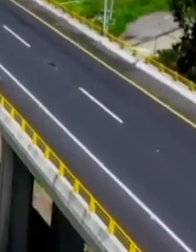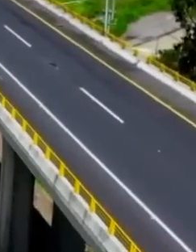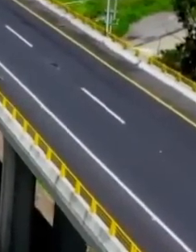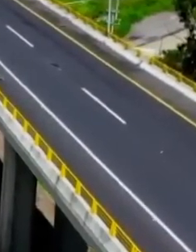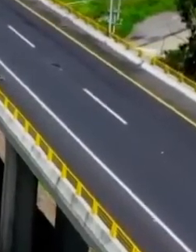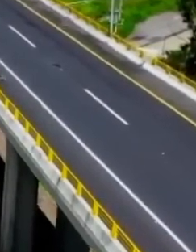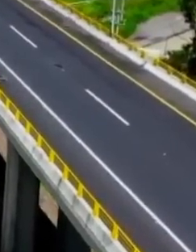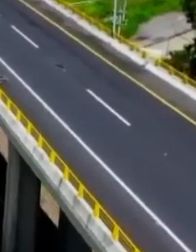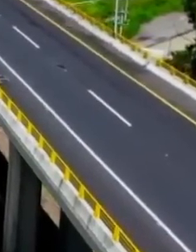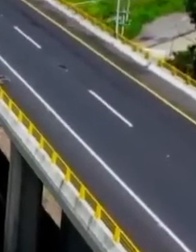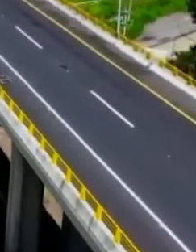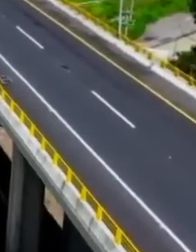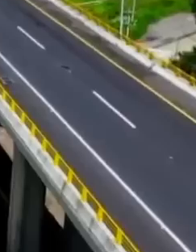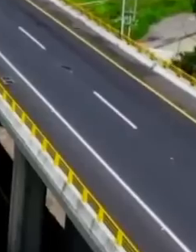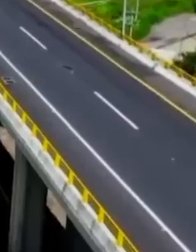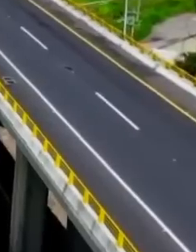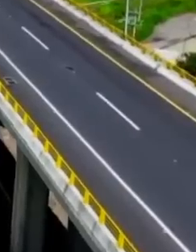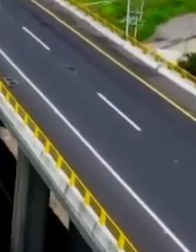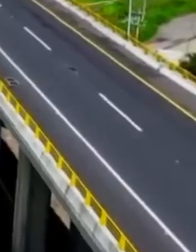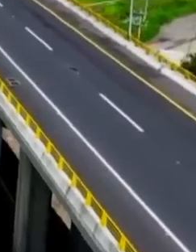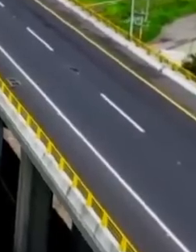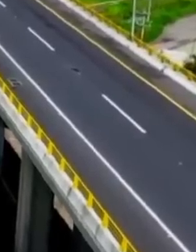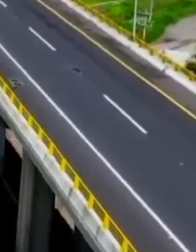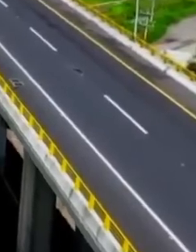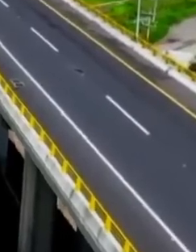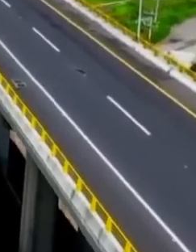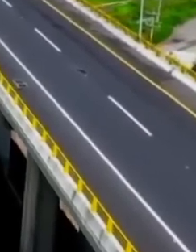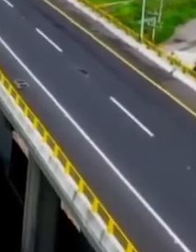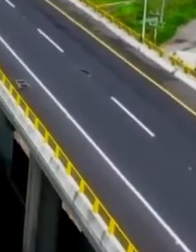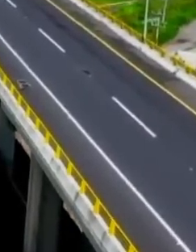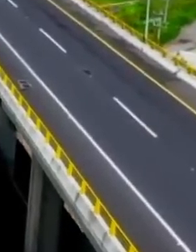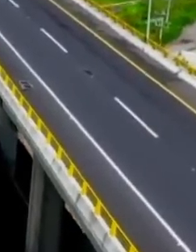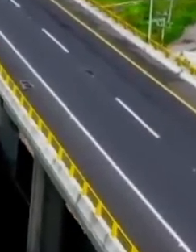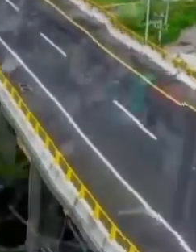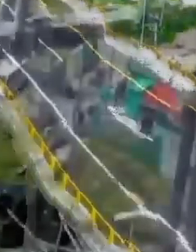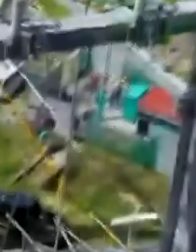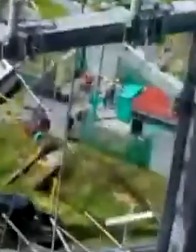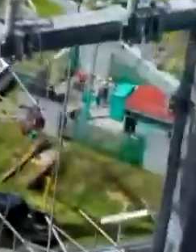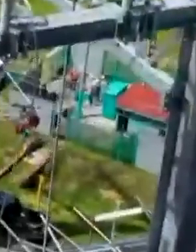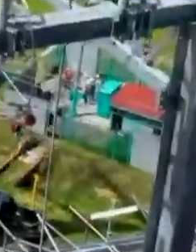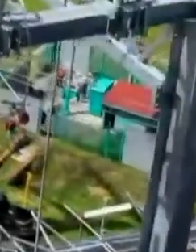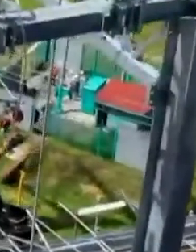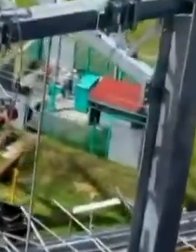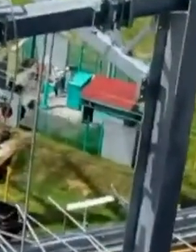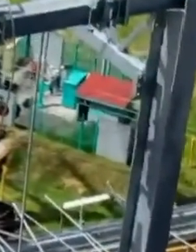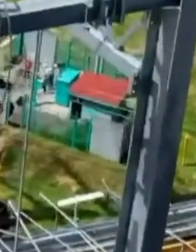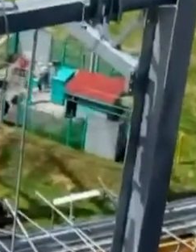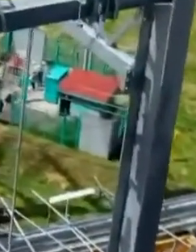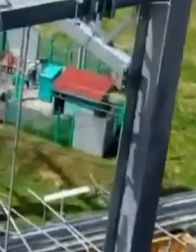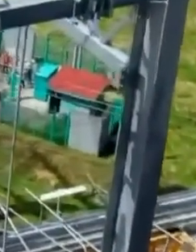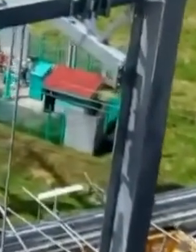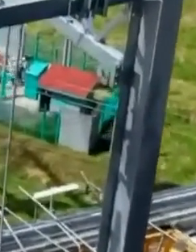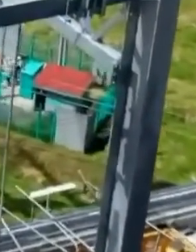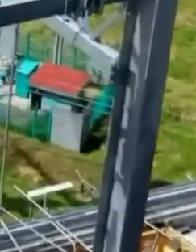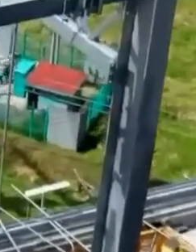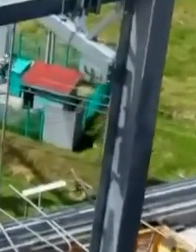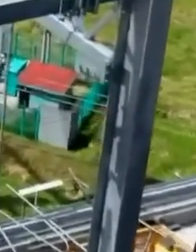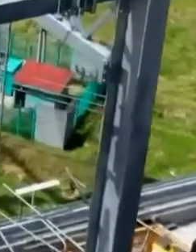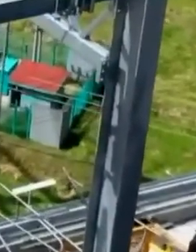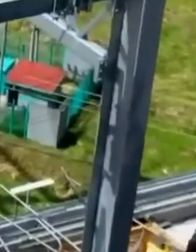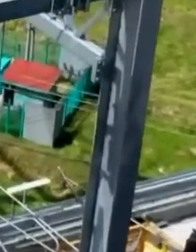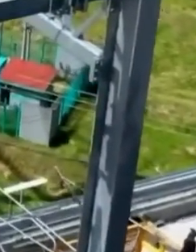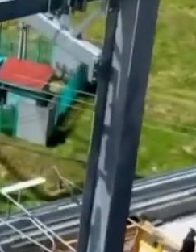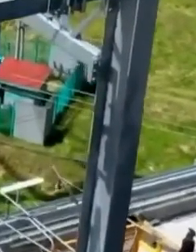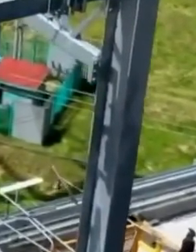57.7 kilómetros, avance 44.5%. Subestación eléctrica de tracción 1.